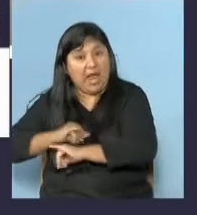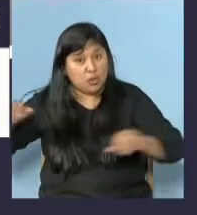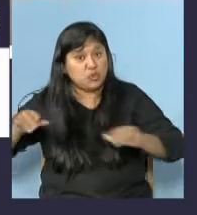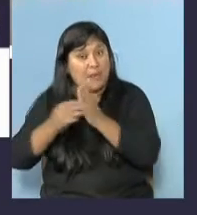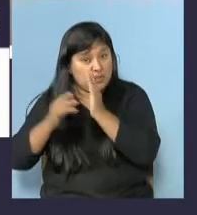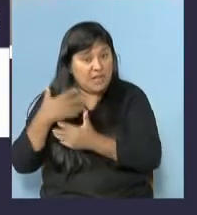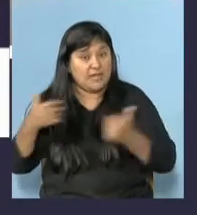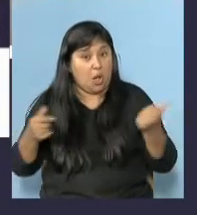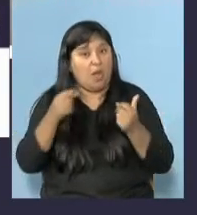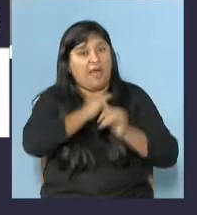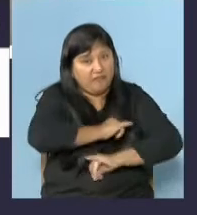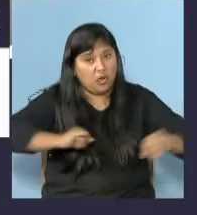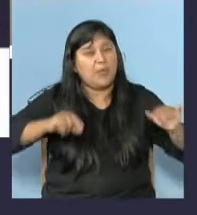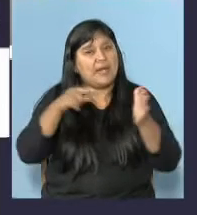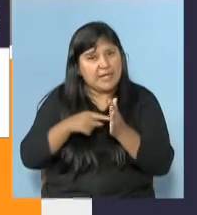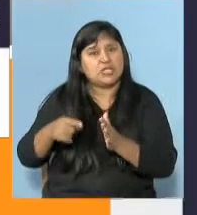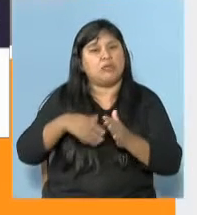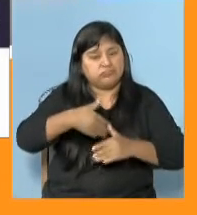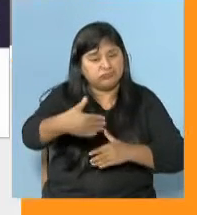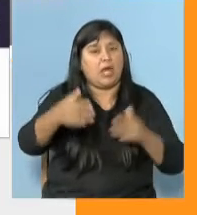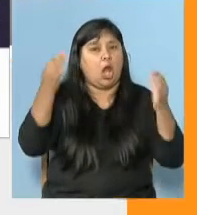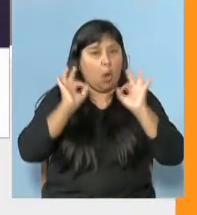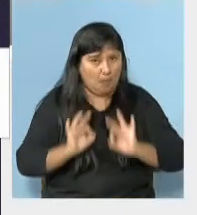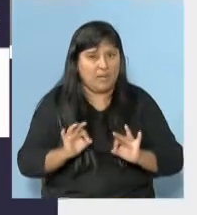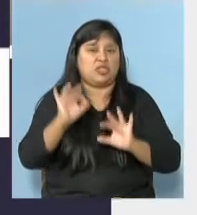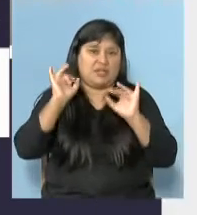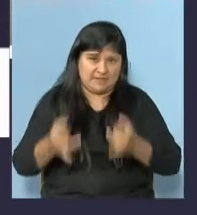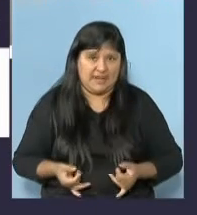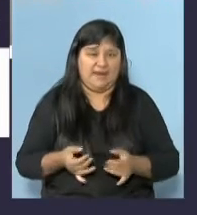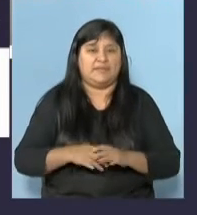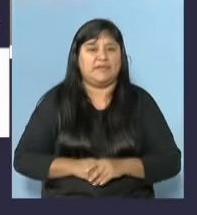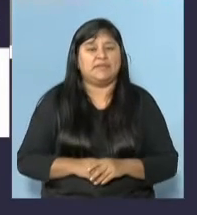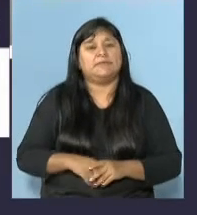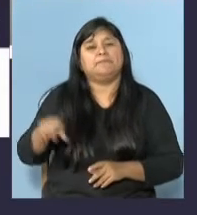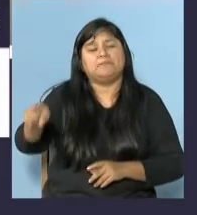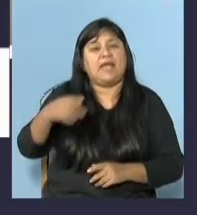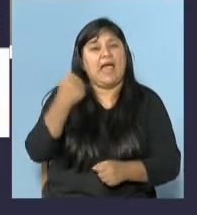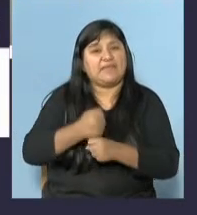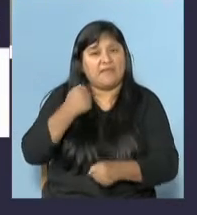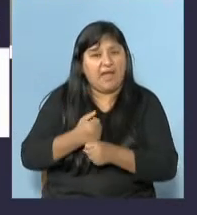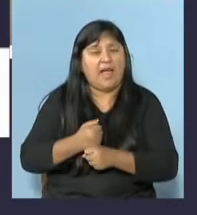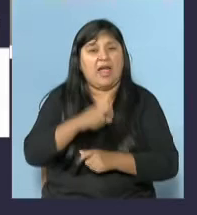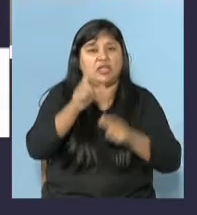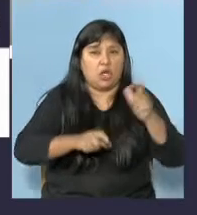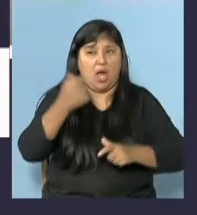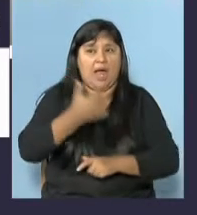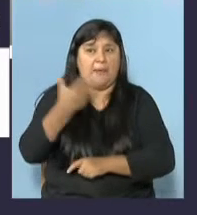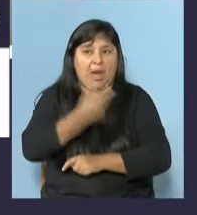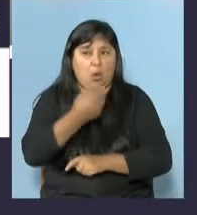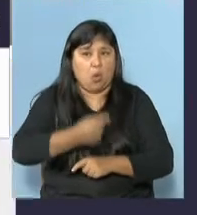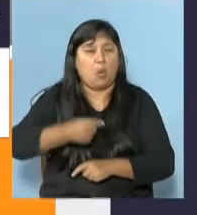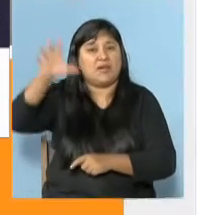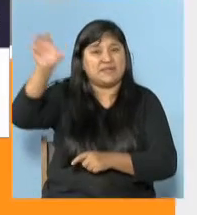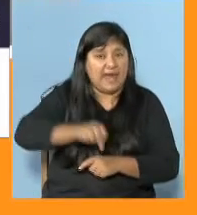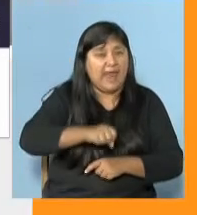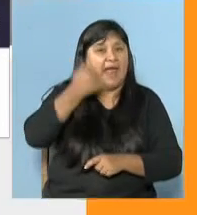Argentina va a realizar la producción de vacunas. Ya hay gente trabajando. ¿Cómo ve esta situación?